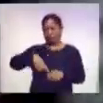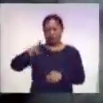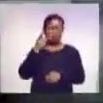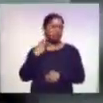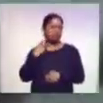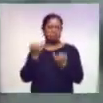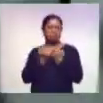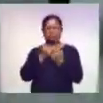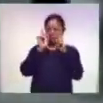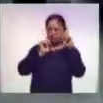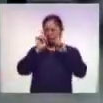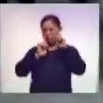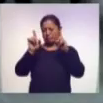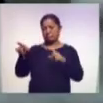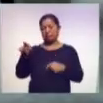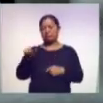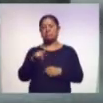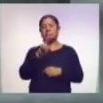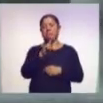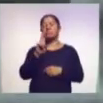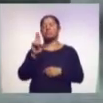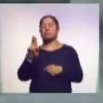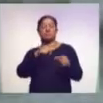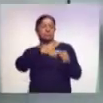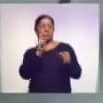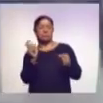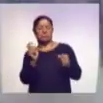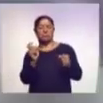incertidumbre sobre la salida del Reino Unido de la Unión Europea.